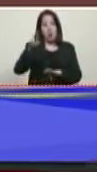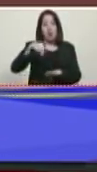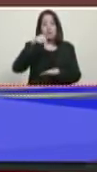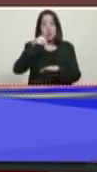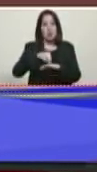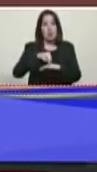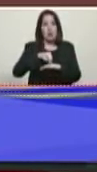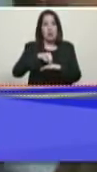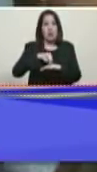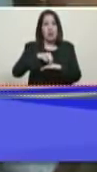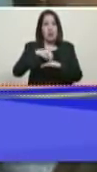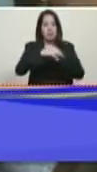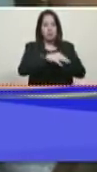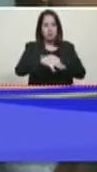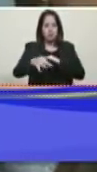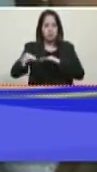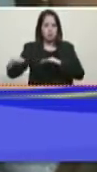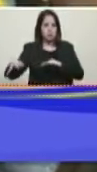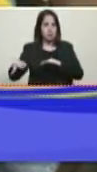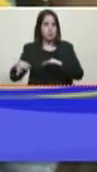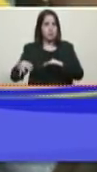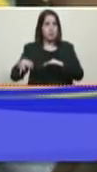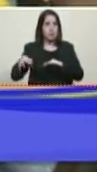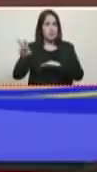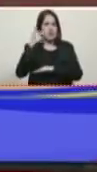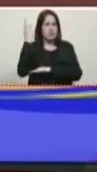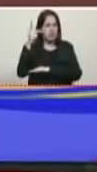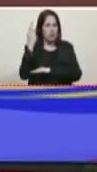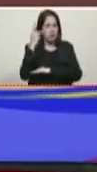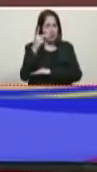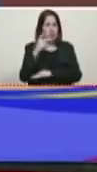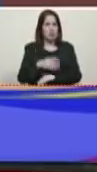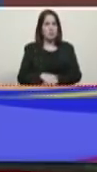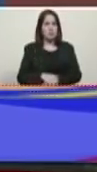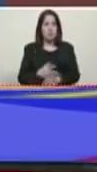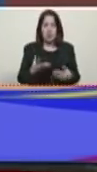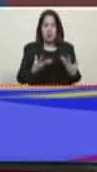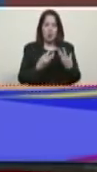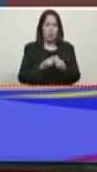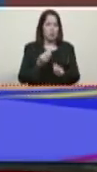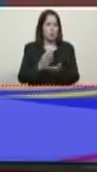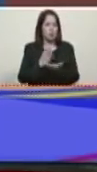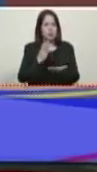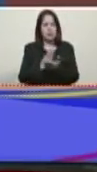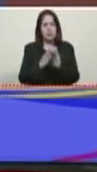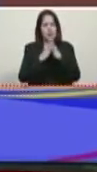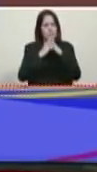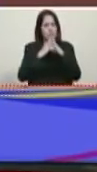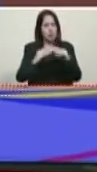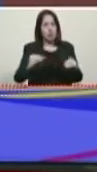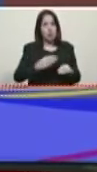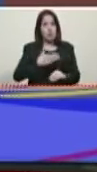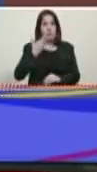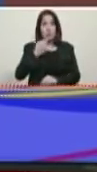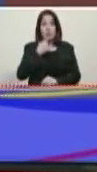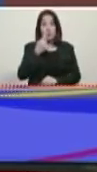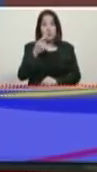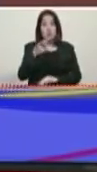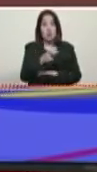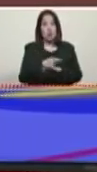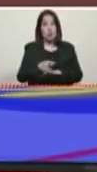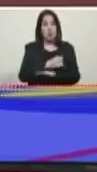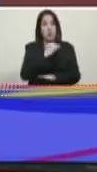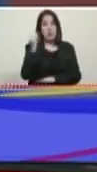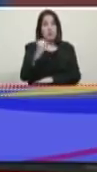regional municipal y juntos siempre como dice el gobernador del zulia al